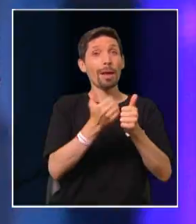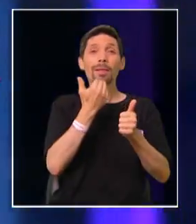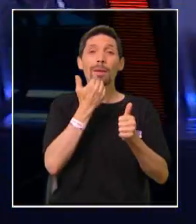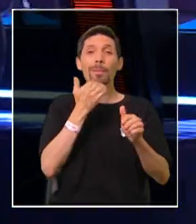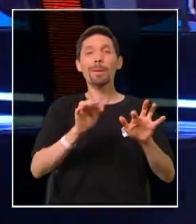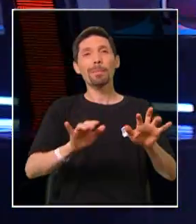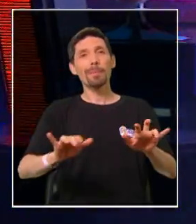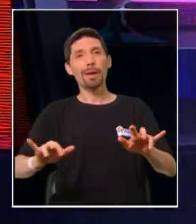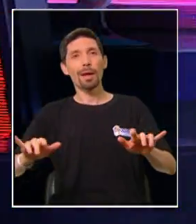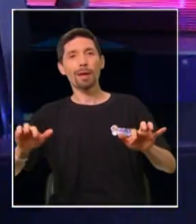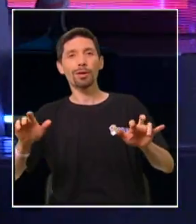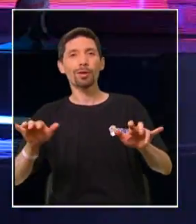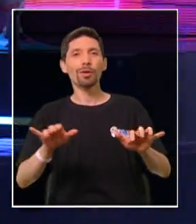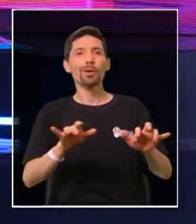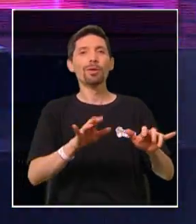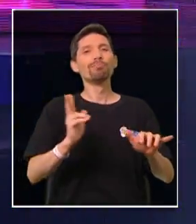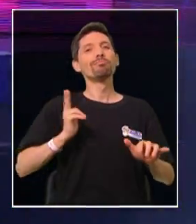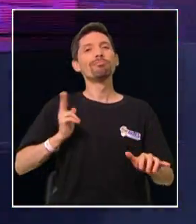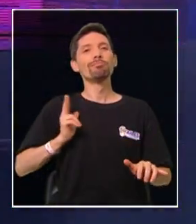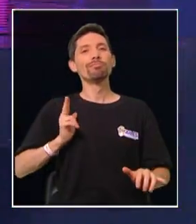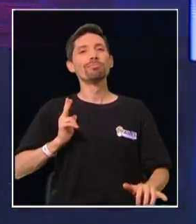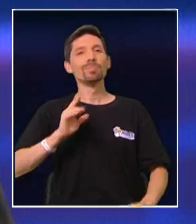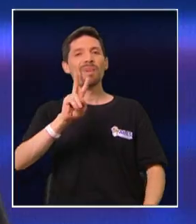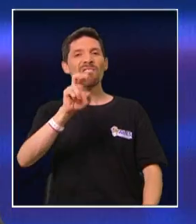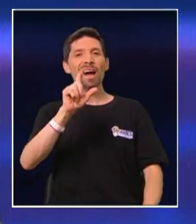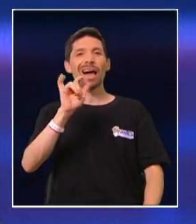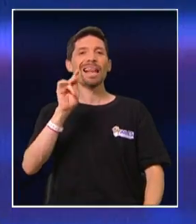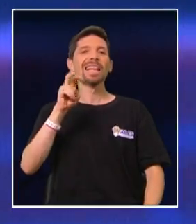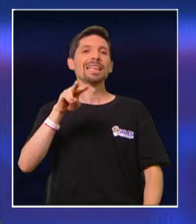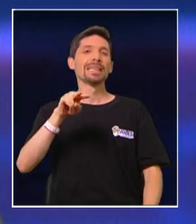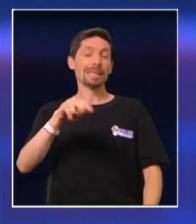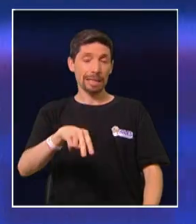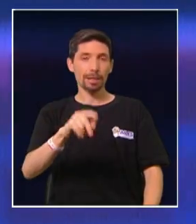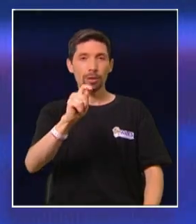piano el maestro Valentín Trujillo.